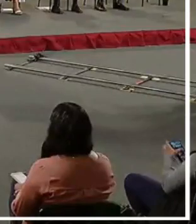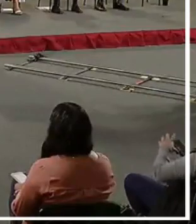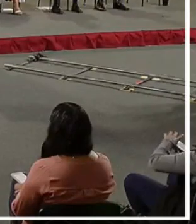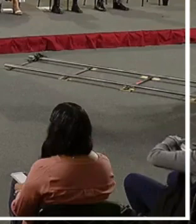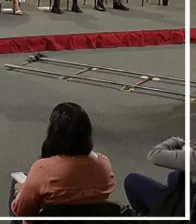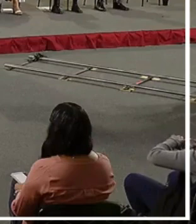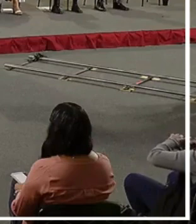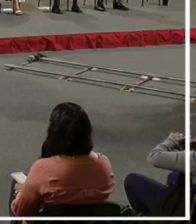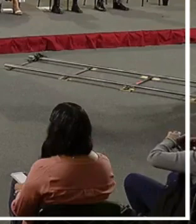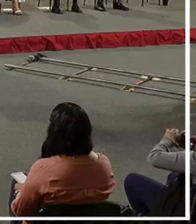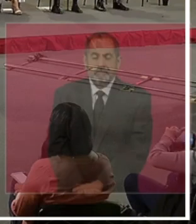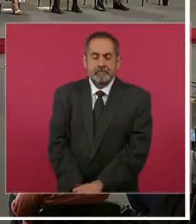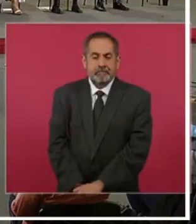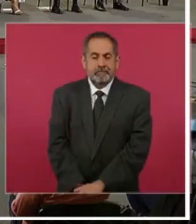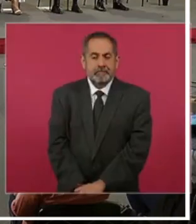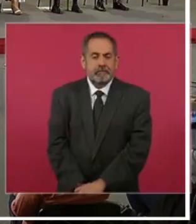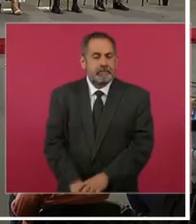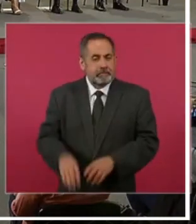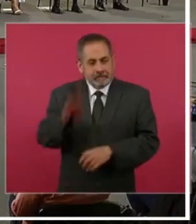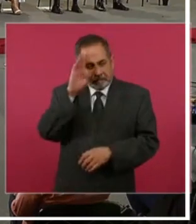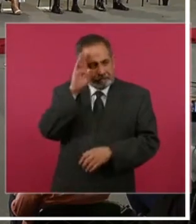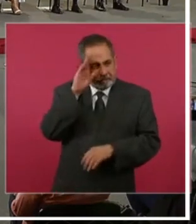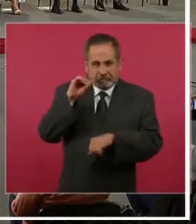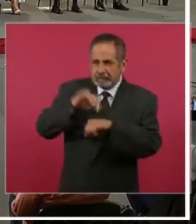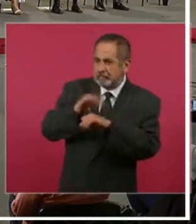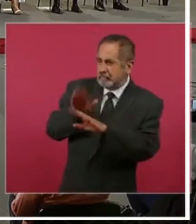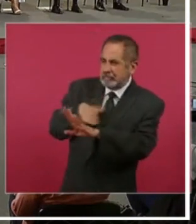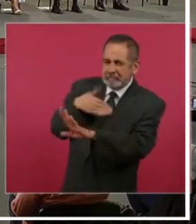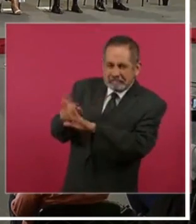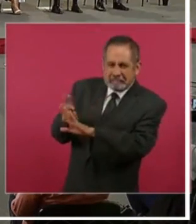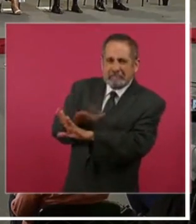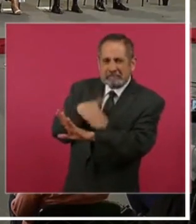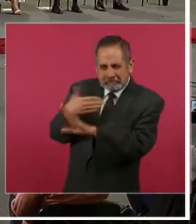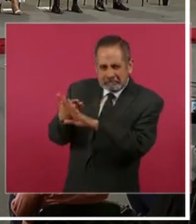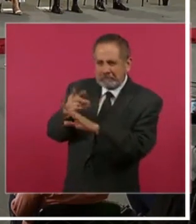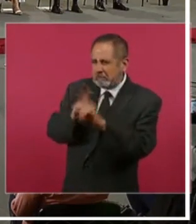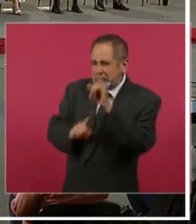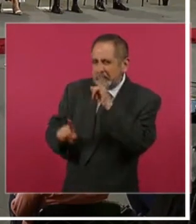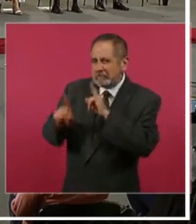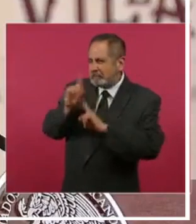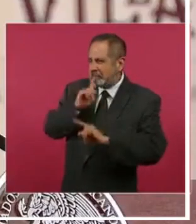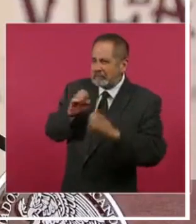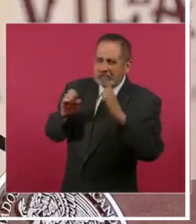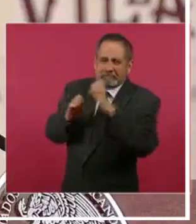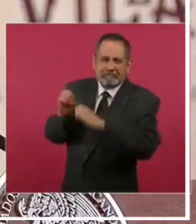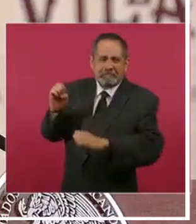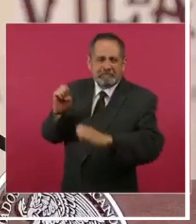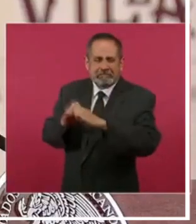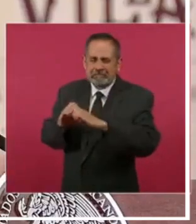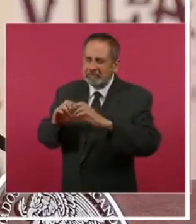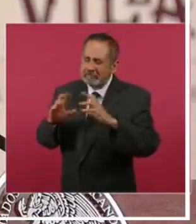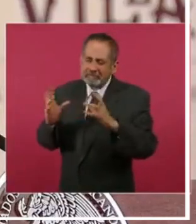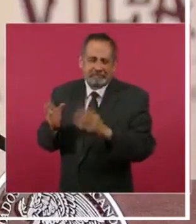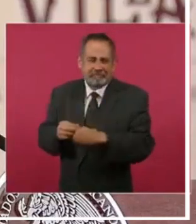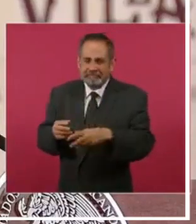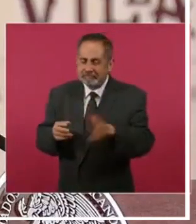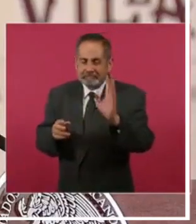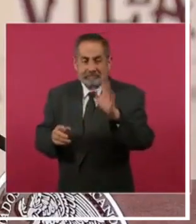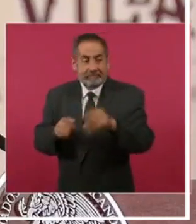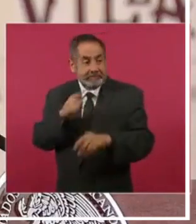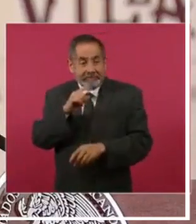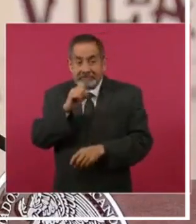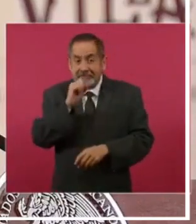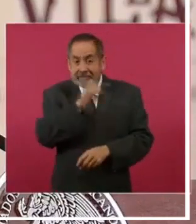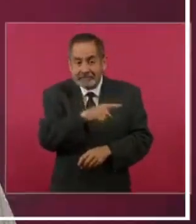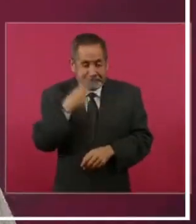críticas paulatinamente y las denuncias, las mentiras contra el gobierno, incluida, vean nada más, esta